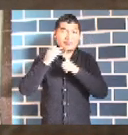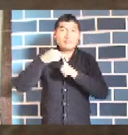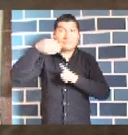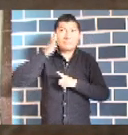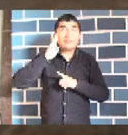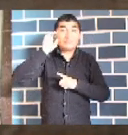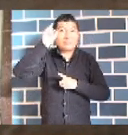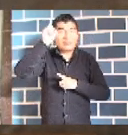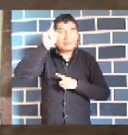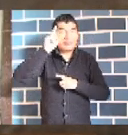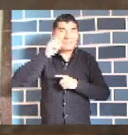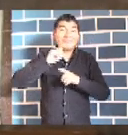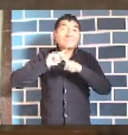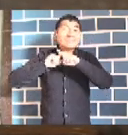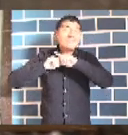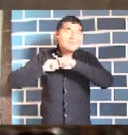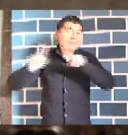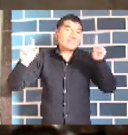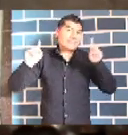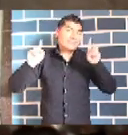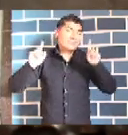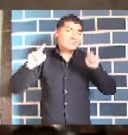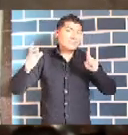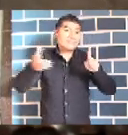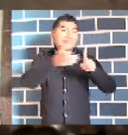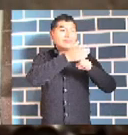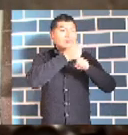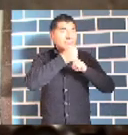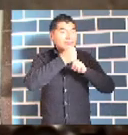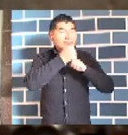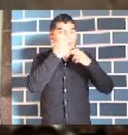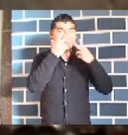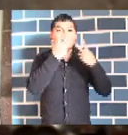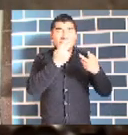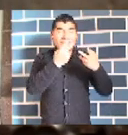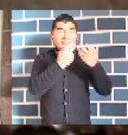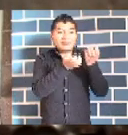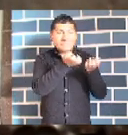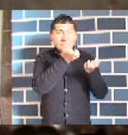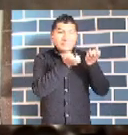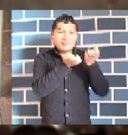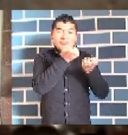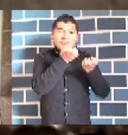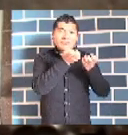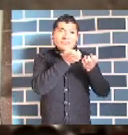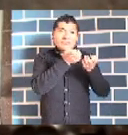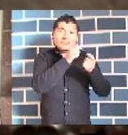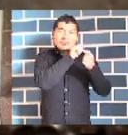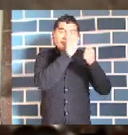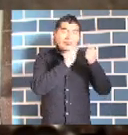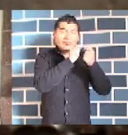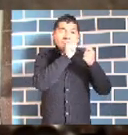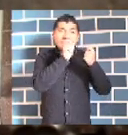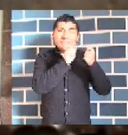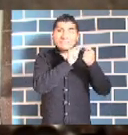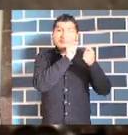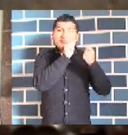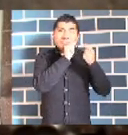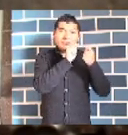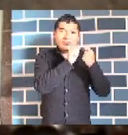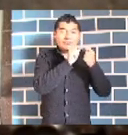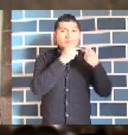es muy diferente a tomarla siguiendo criterios meramente o puramente